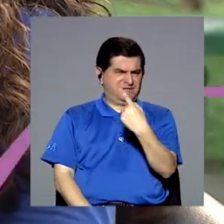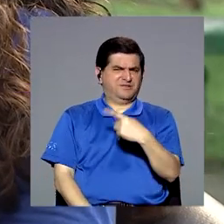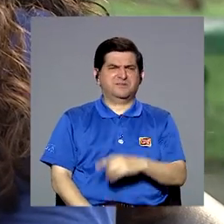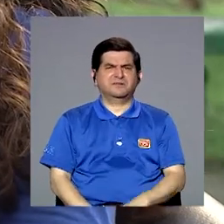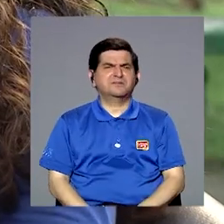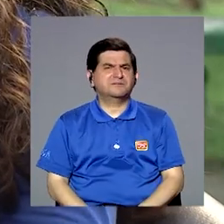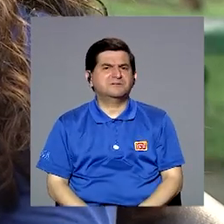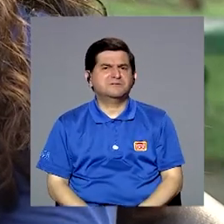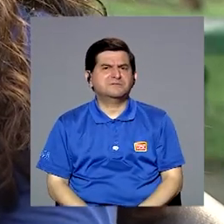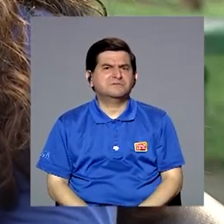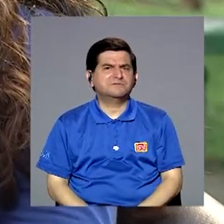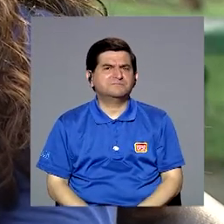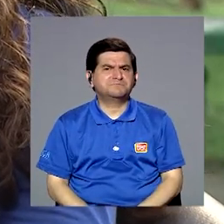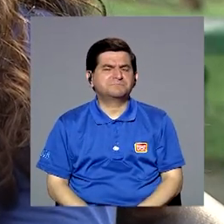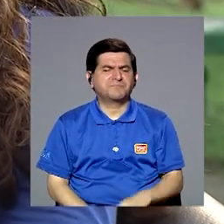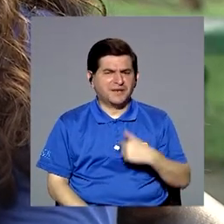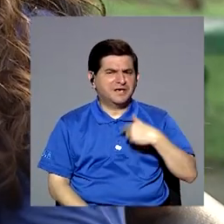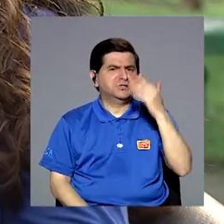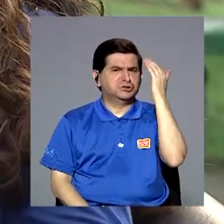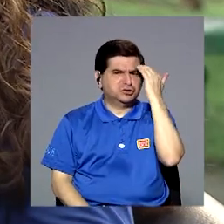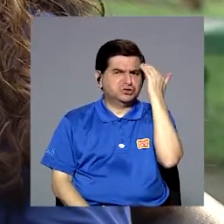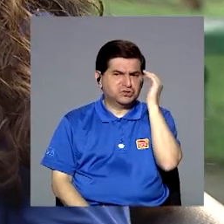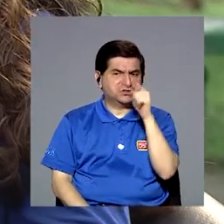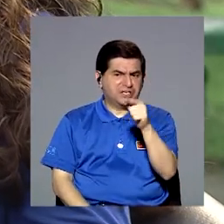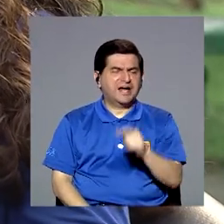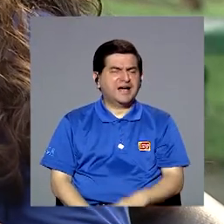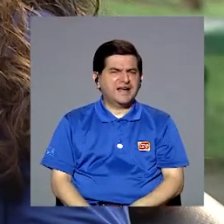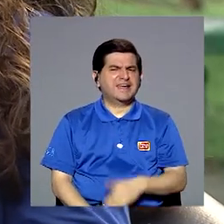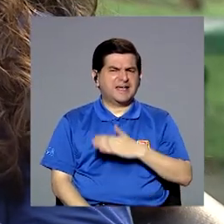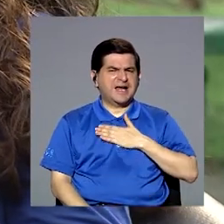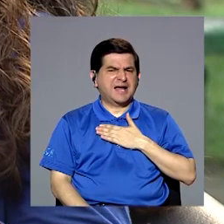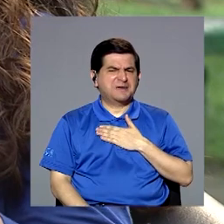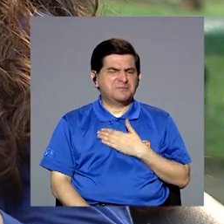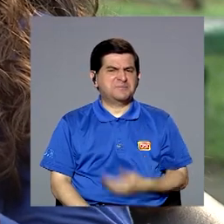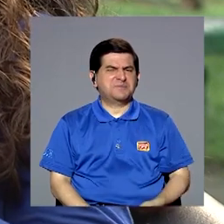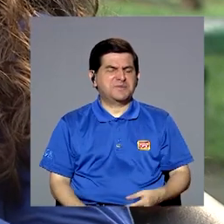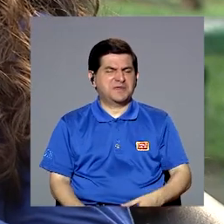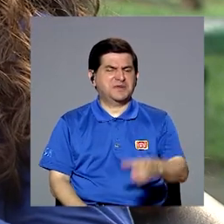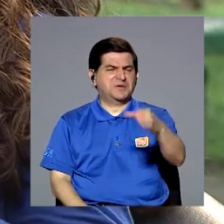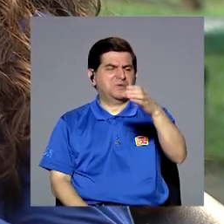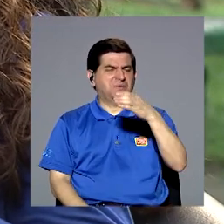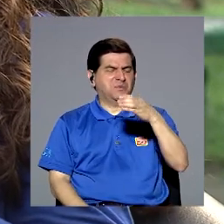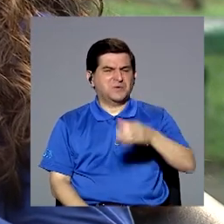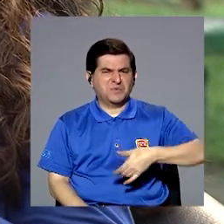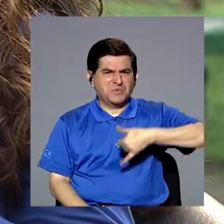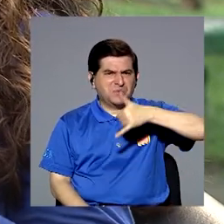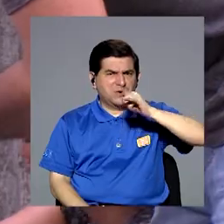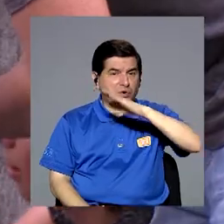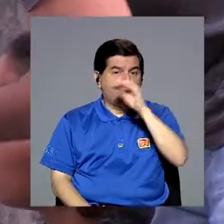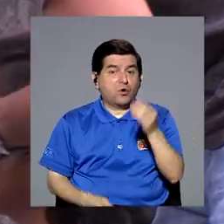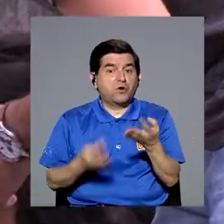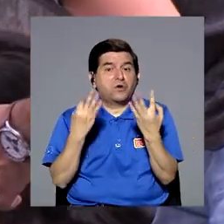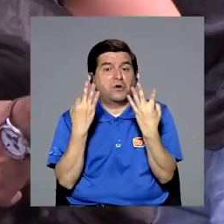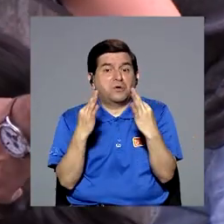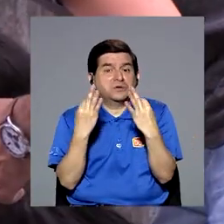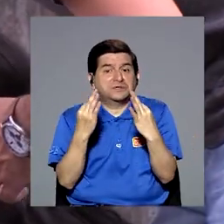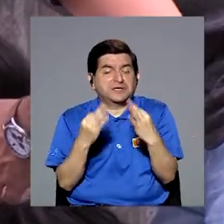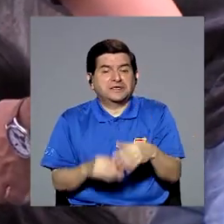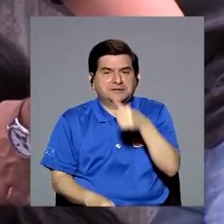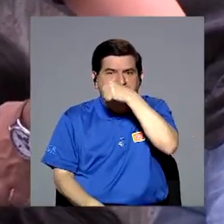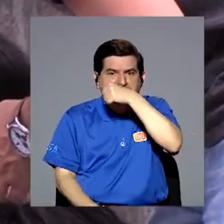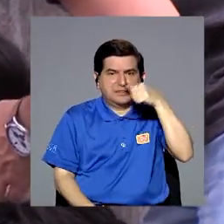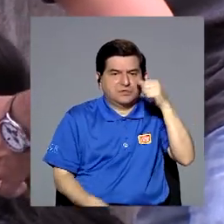bueno, yo sé que ahí me van a ofrecer alcohol, me van a ofrecer drogas, entonces